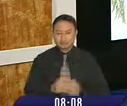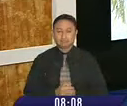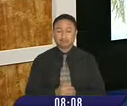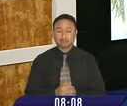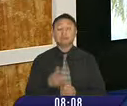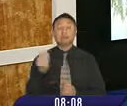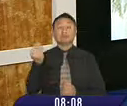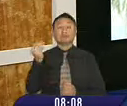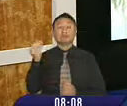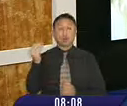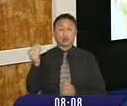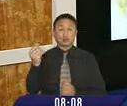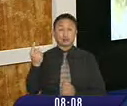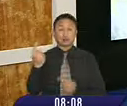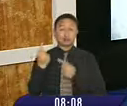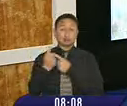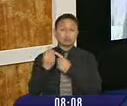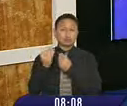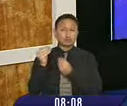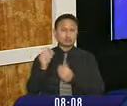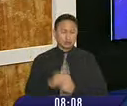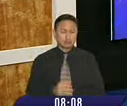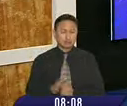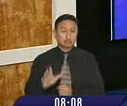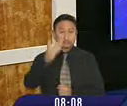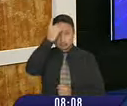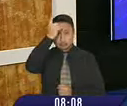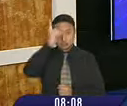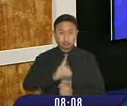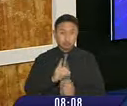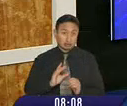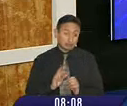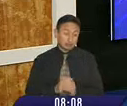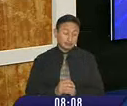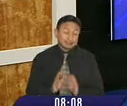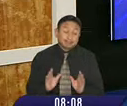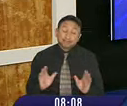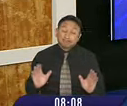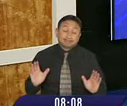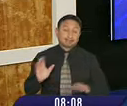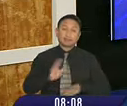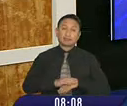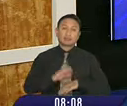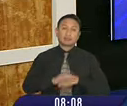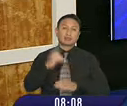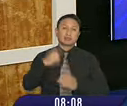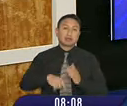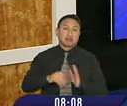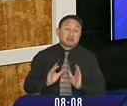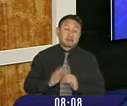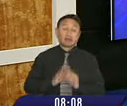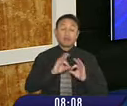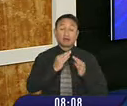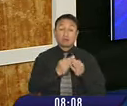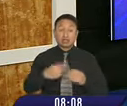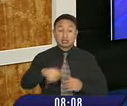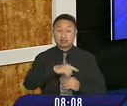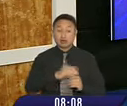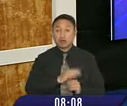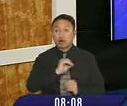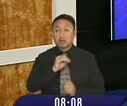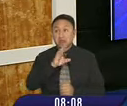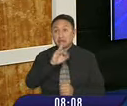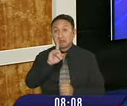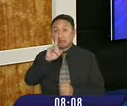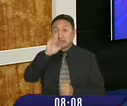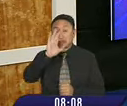muchacho que aparentemente es menor de edad, tomó una decisión. ¿Quién sabe los motivos? La familia lo sabrá o nunca lo sabremos.